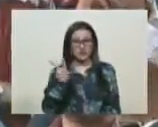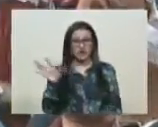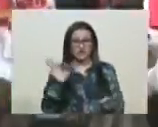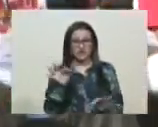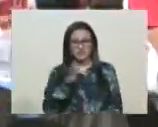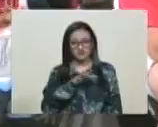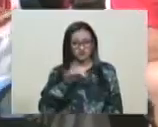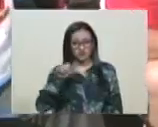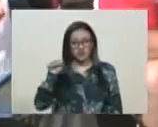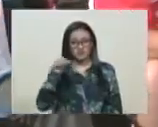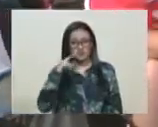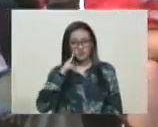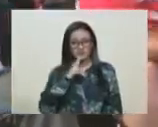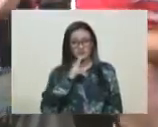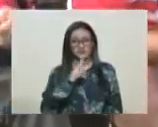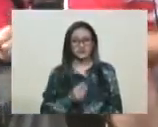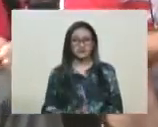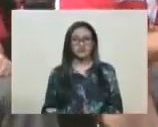socialismo bolivariano.